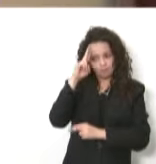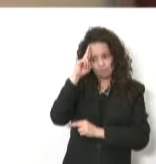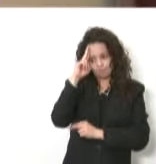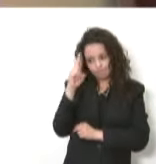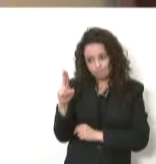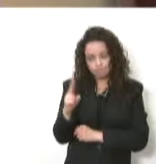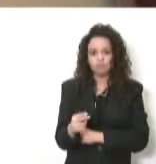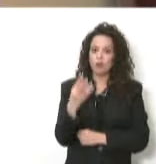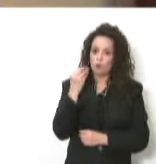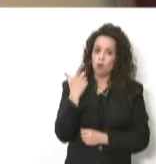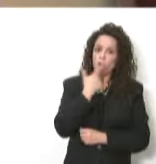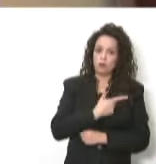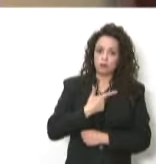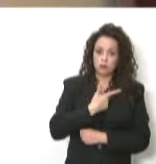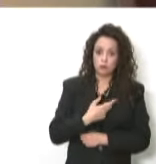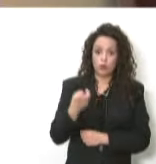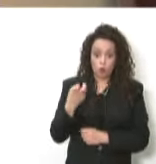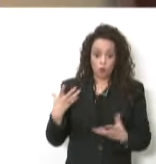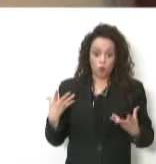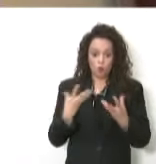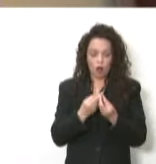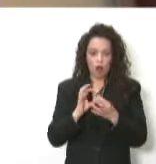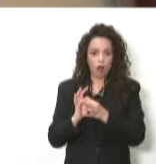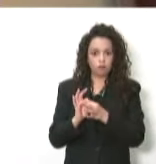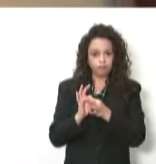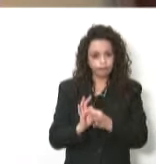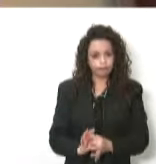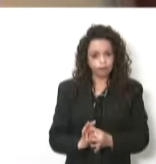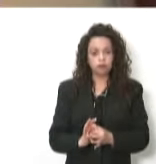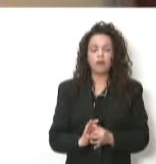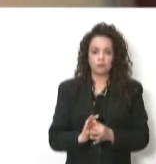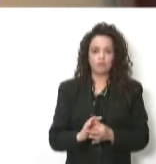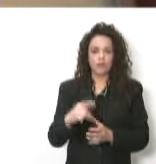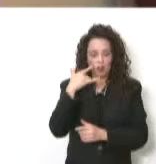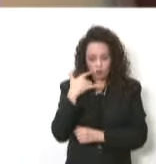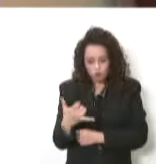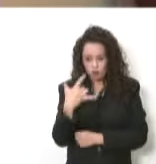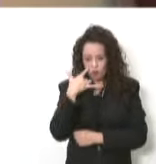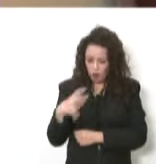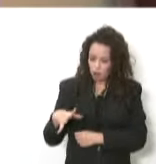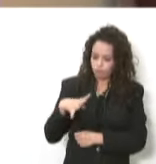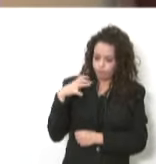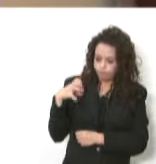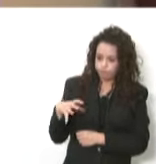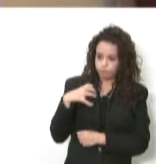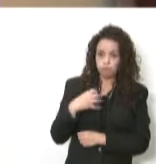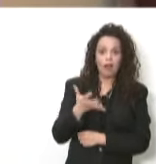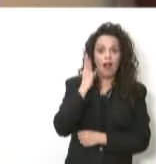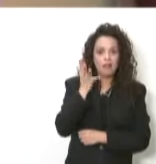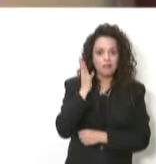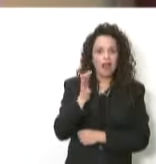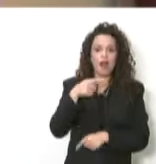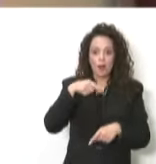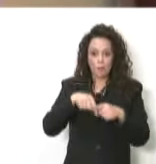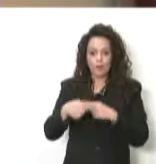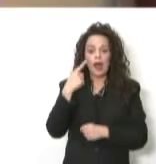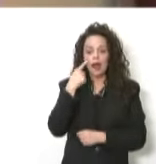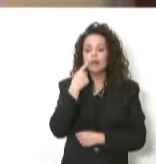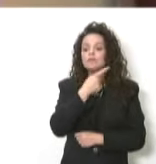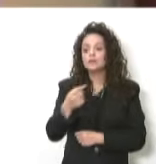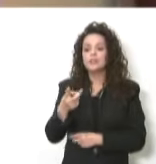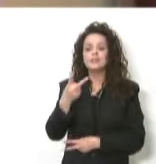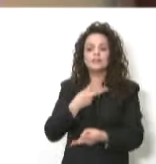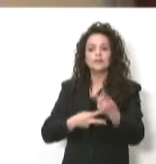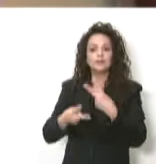formado parte de este esfuerzo colaborativo que ya ha rendido los frutos esperados.